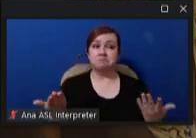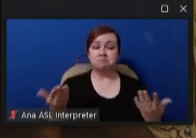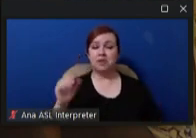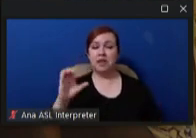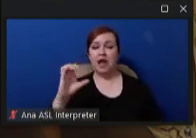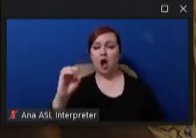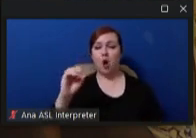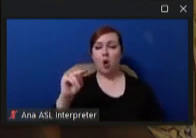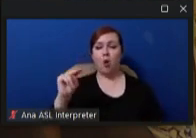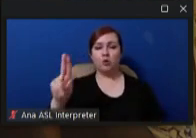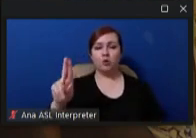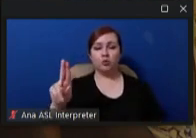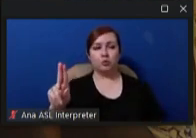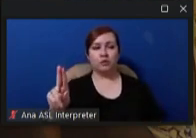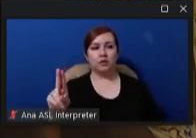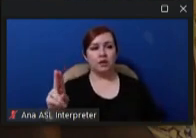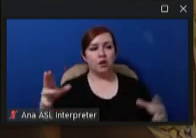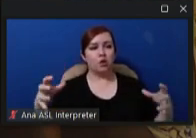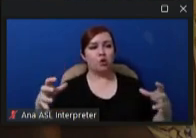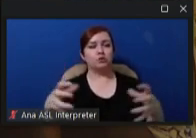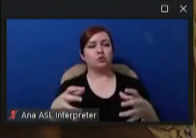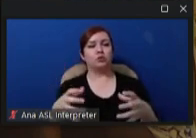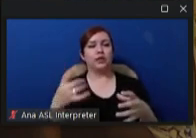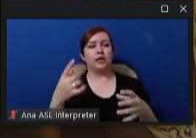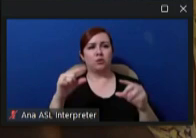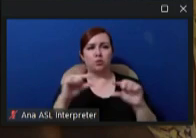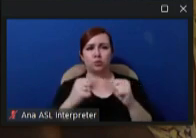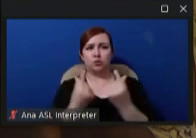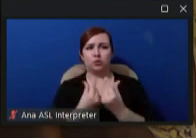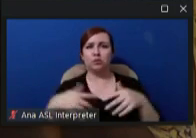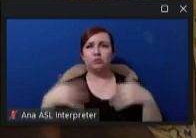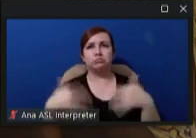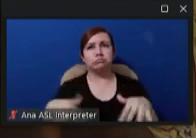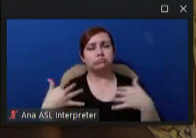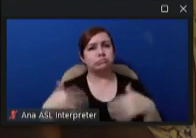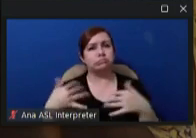constituyen un grupo altamente vulnerable.